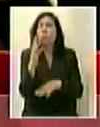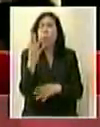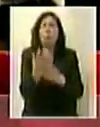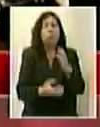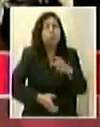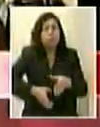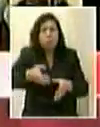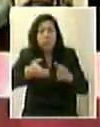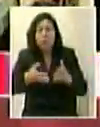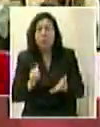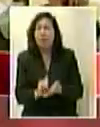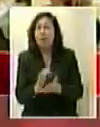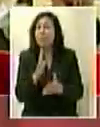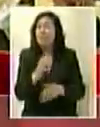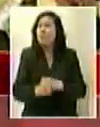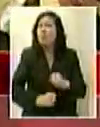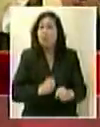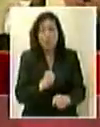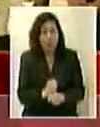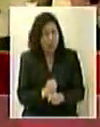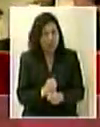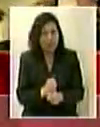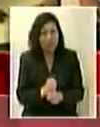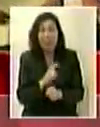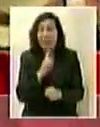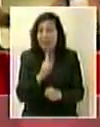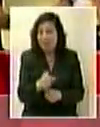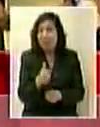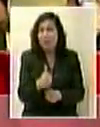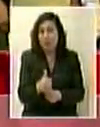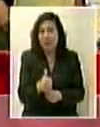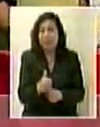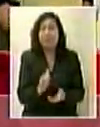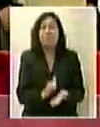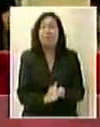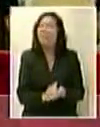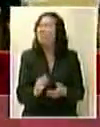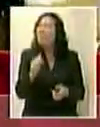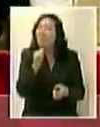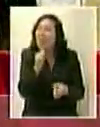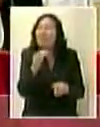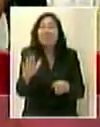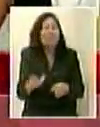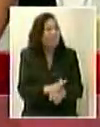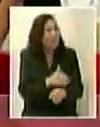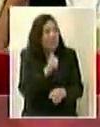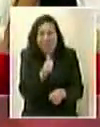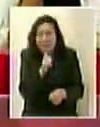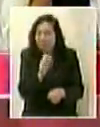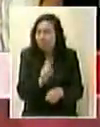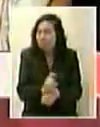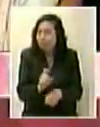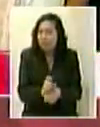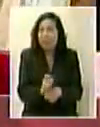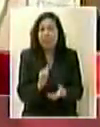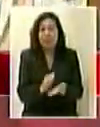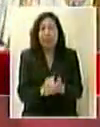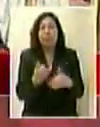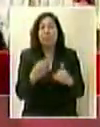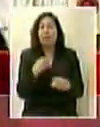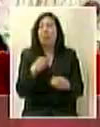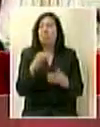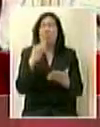otra torre toma 5 años? Eso es ineficiencia, eso es incapacidad. Y si hay